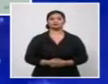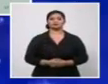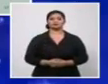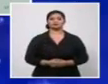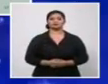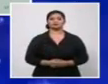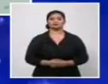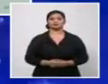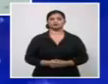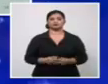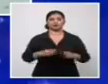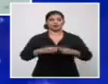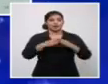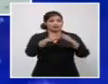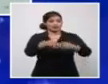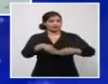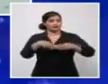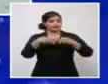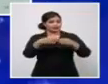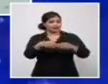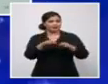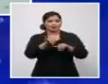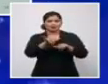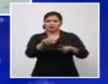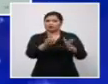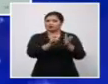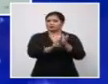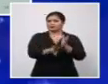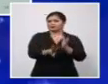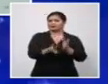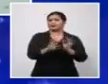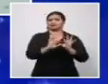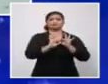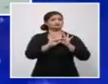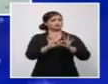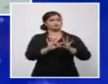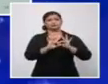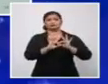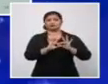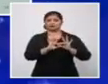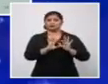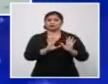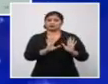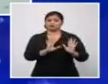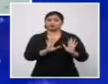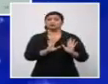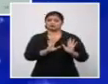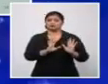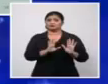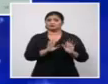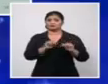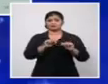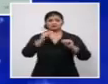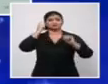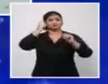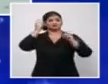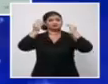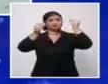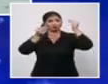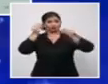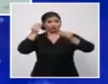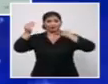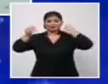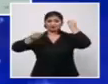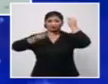una provincia que ha estado teniendo una estabilidad y que con preocupación ellos ven el incremento del número de